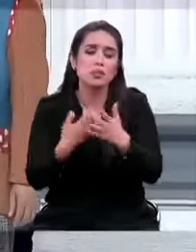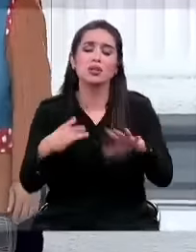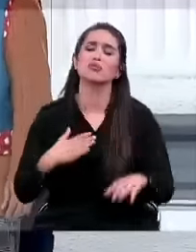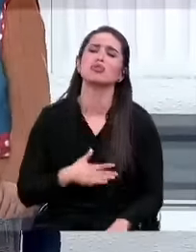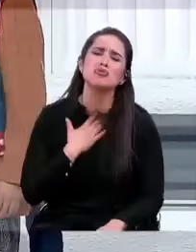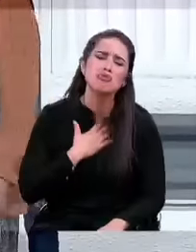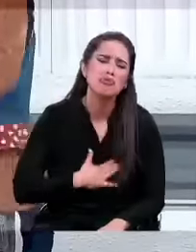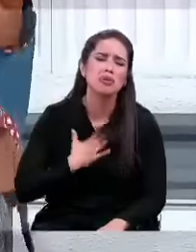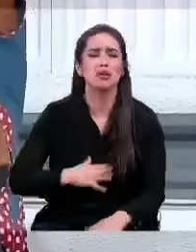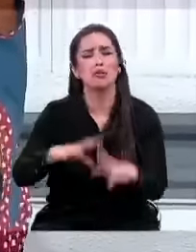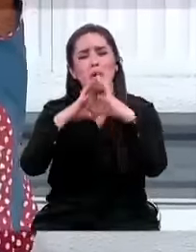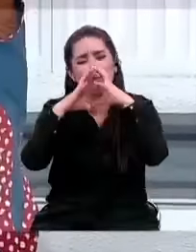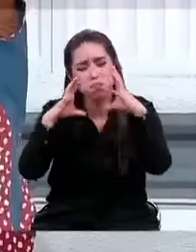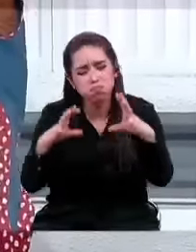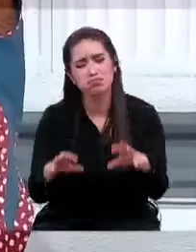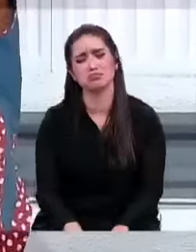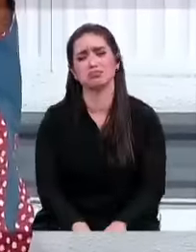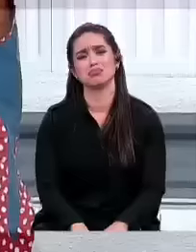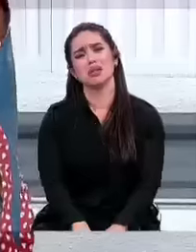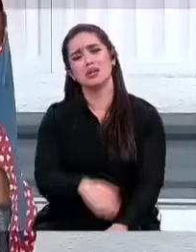un globito.